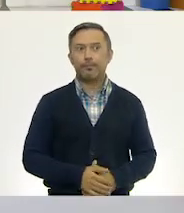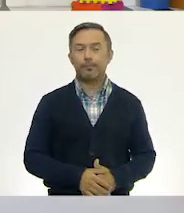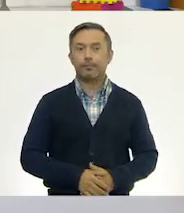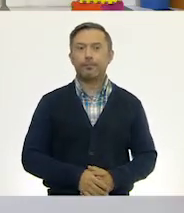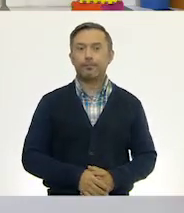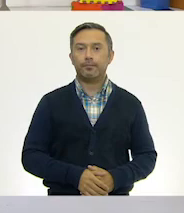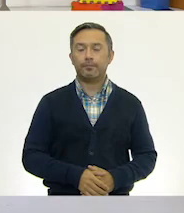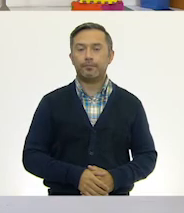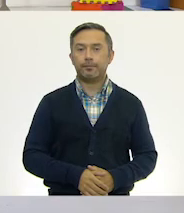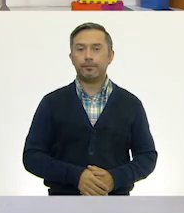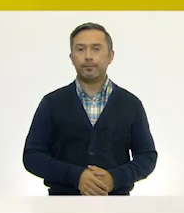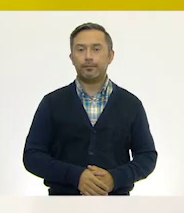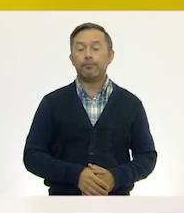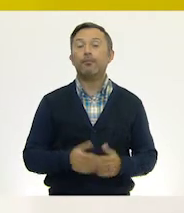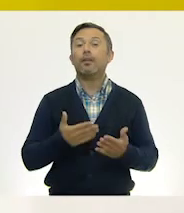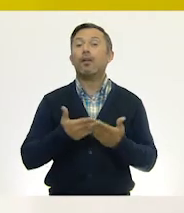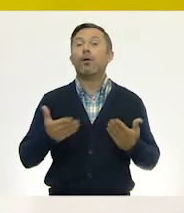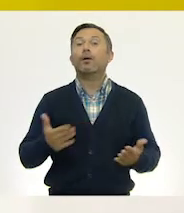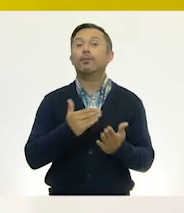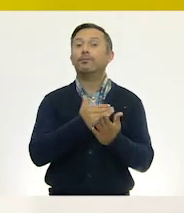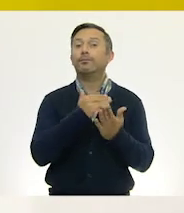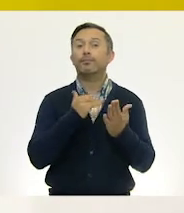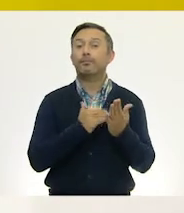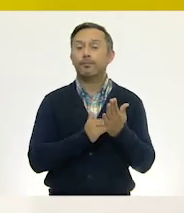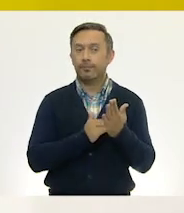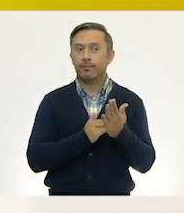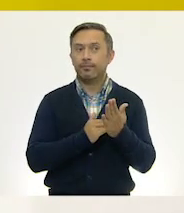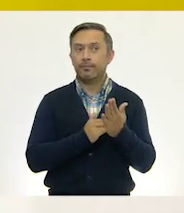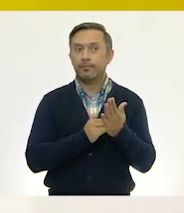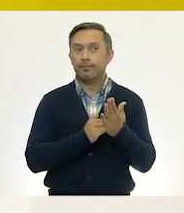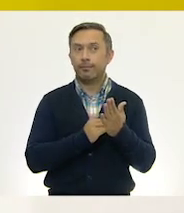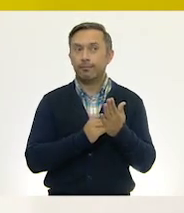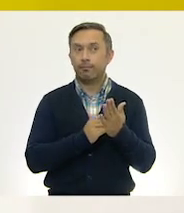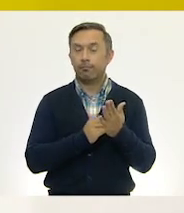Y lo siguiente sería que debemos de sacar